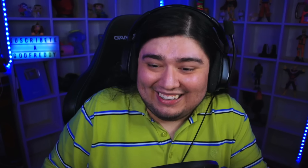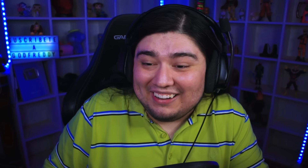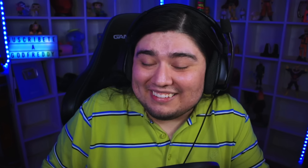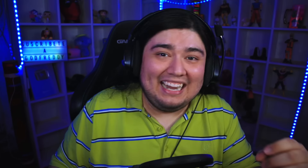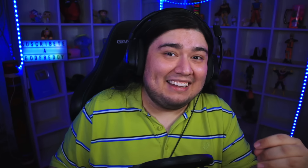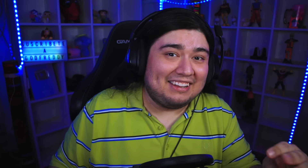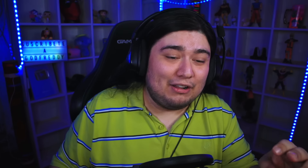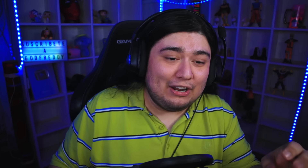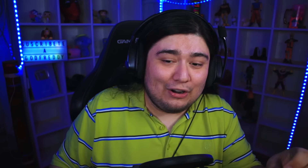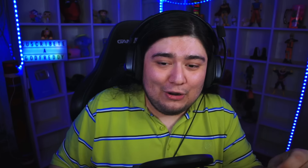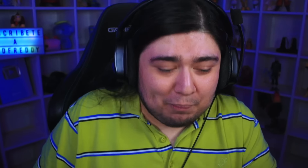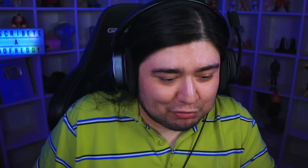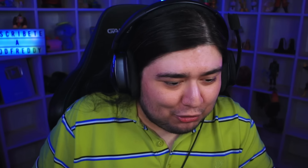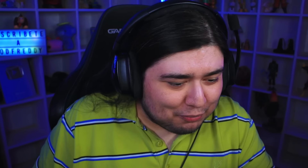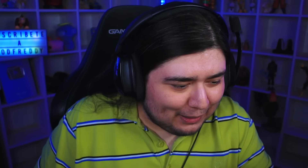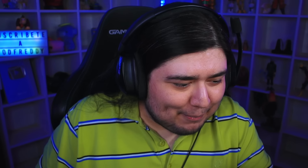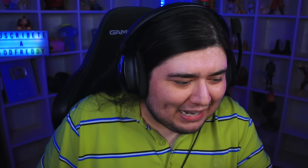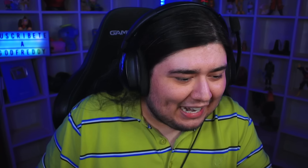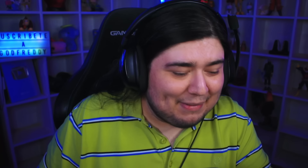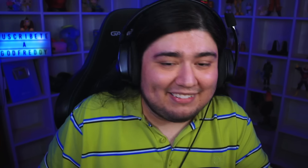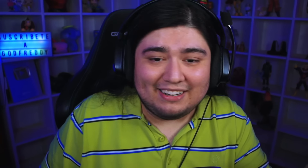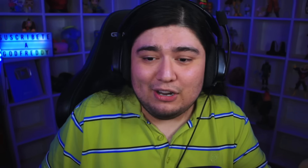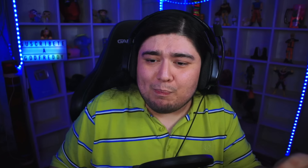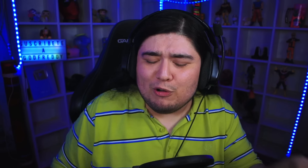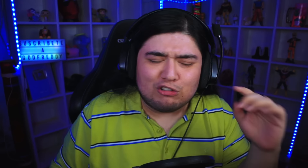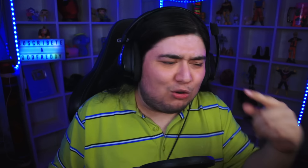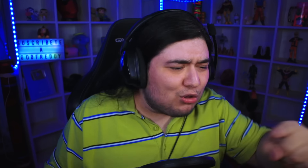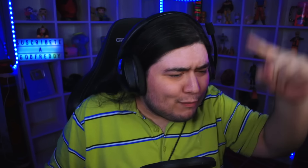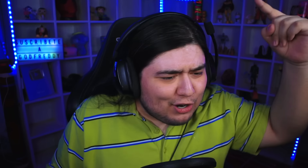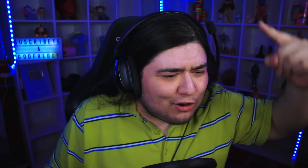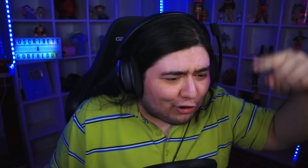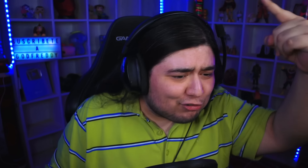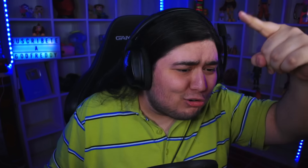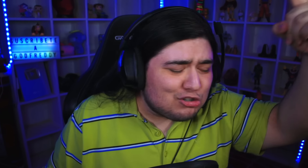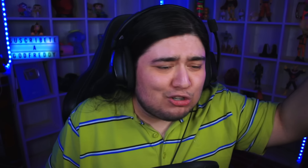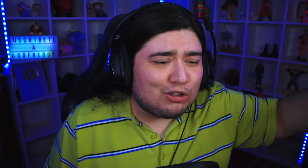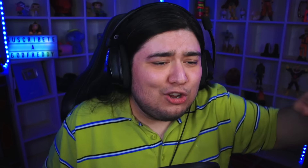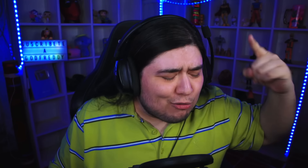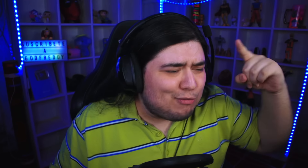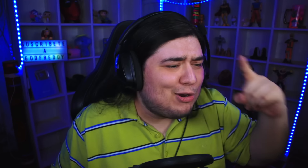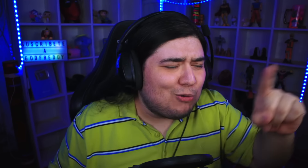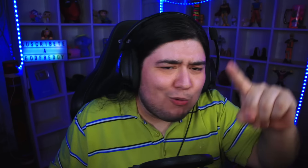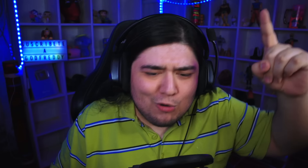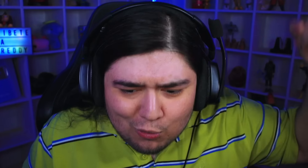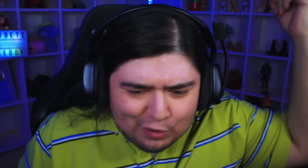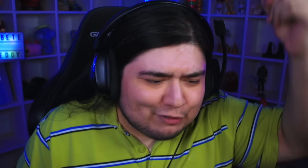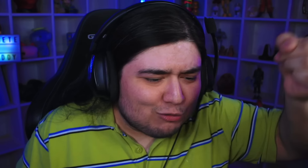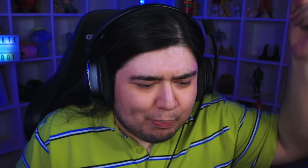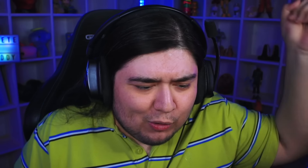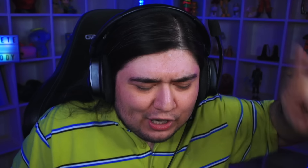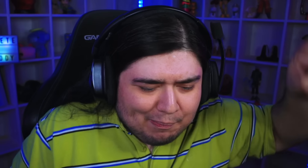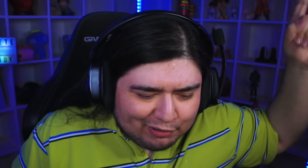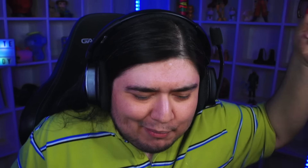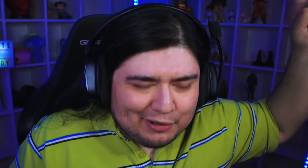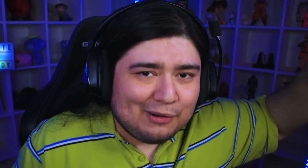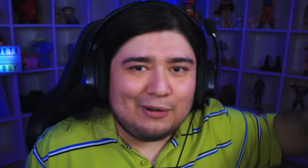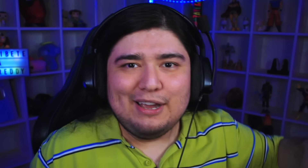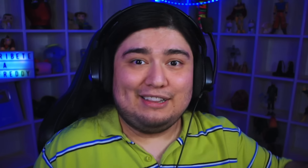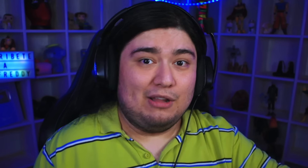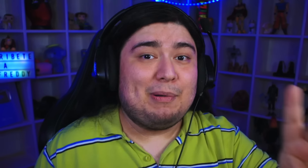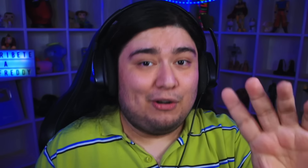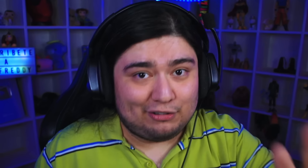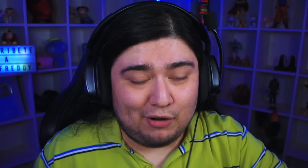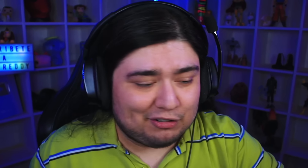en los videos en los que yo digo, no, pues todos valen verga. Y me dicen, no, pero es que no debe ganar Xochitl. No debe, no, no, es lo peor que le pasó a